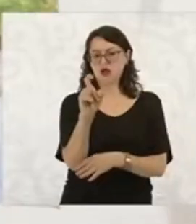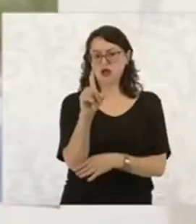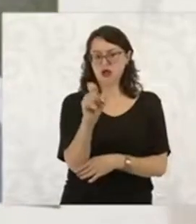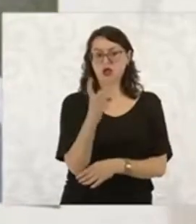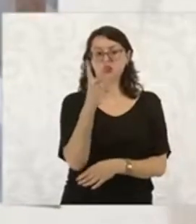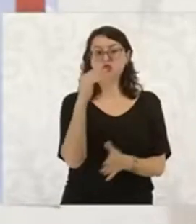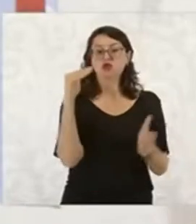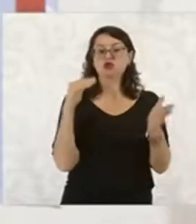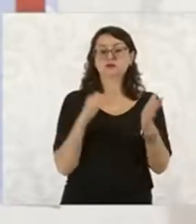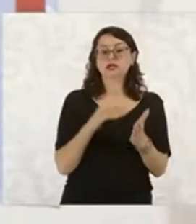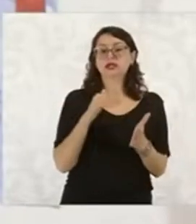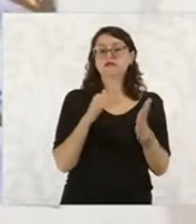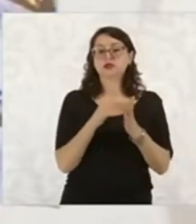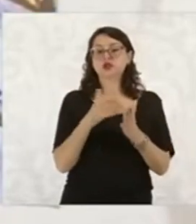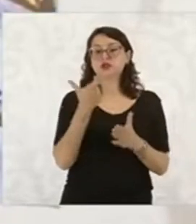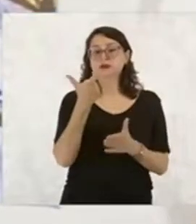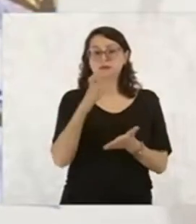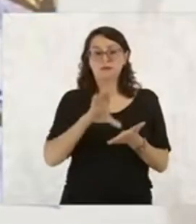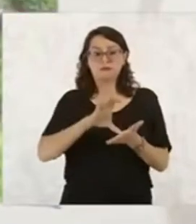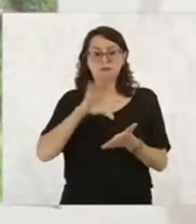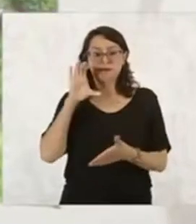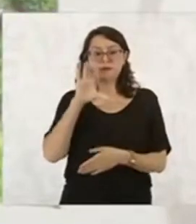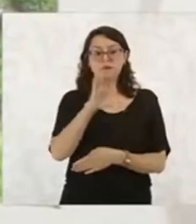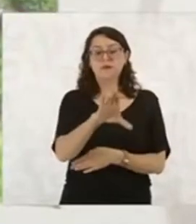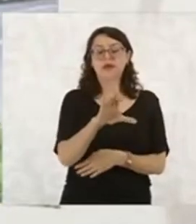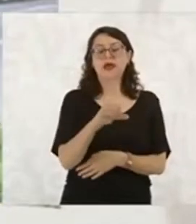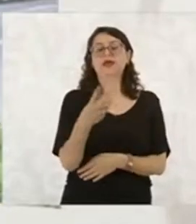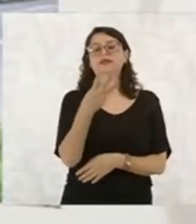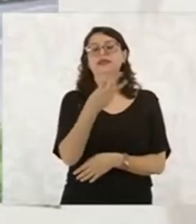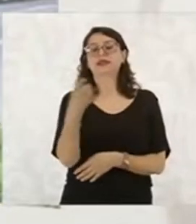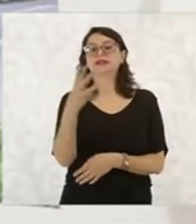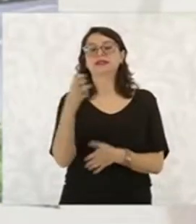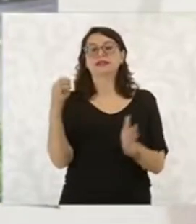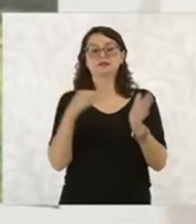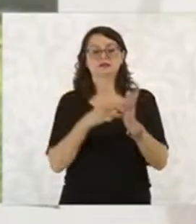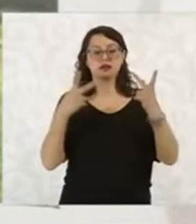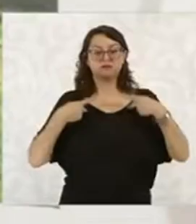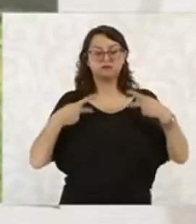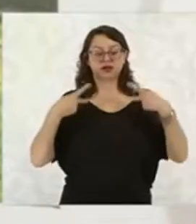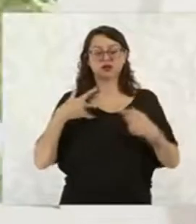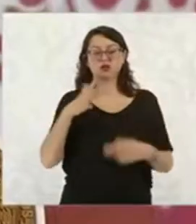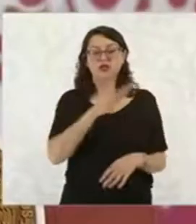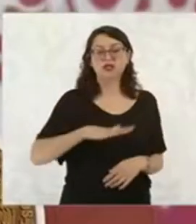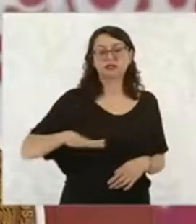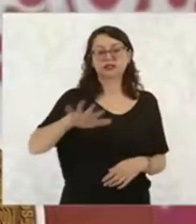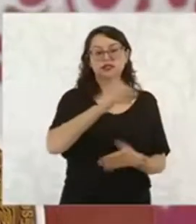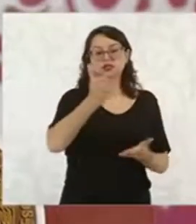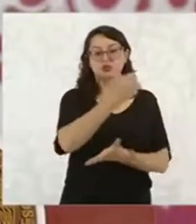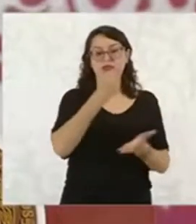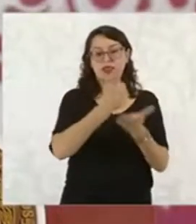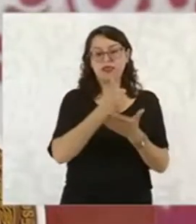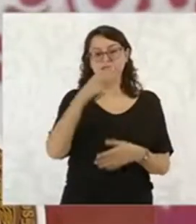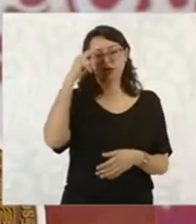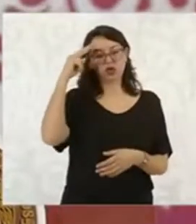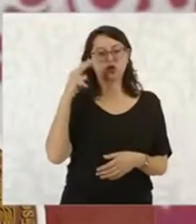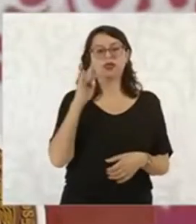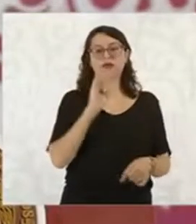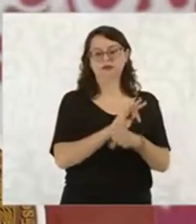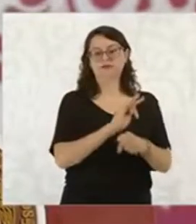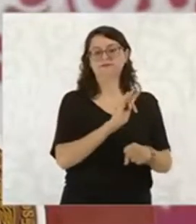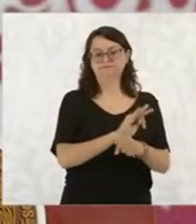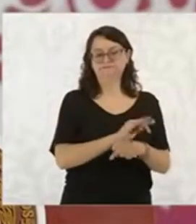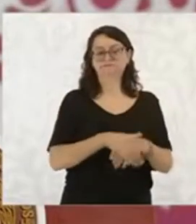2,000 millones de pesos beneficiará a más de 300,000 habitantes de Ciudad Victoria. La construcción